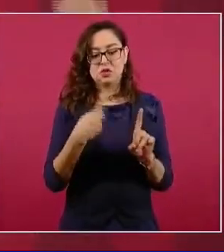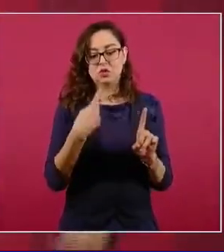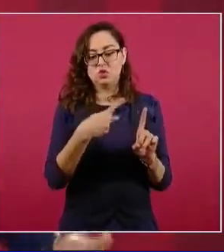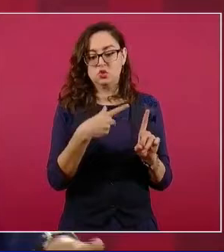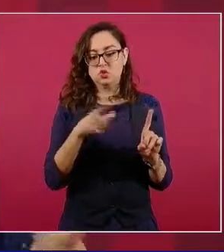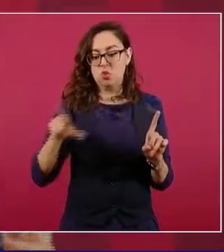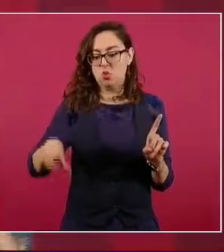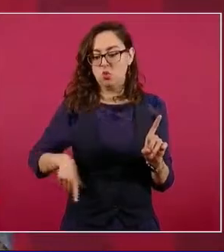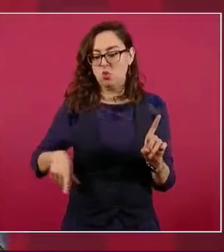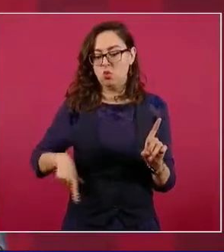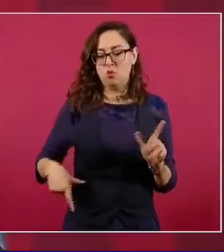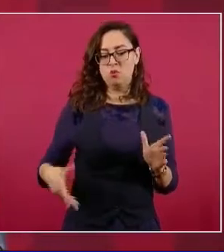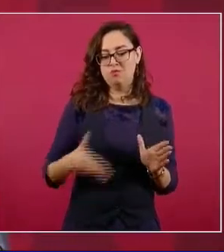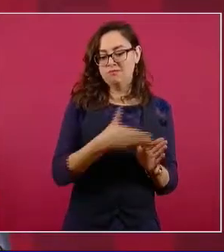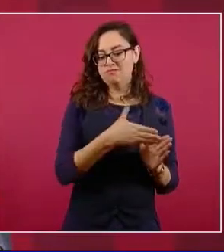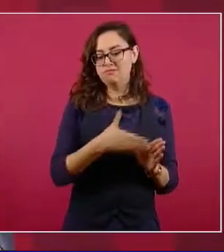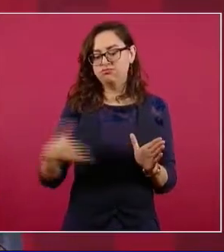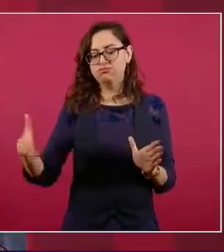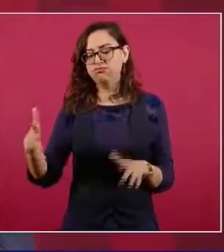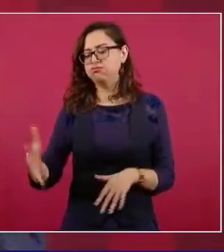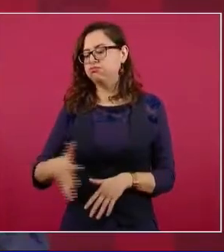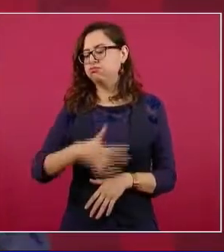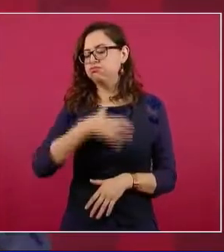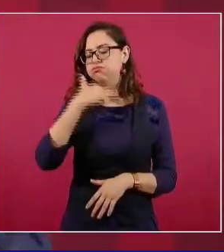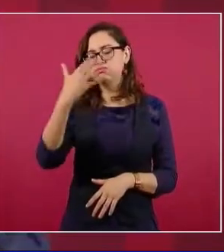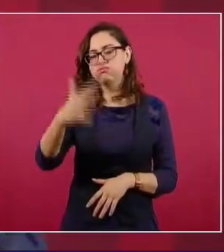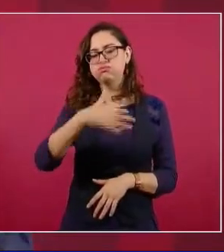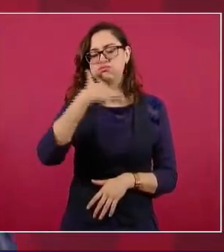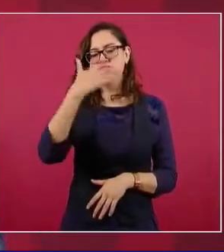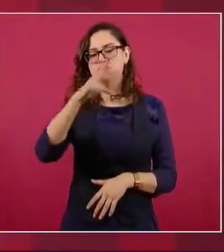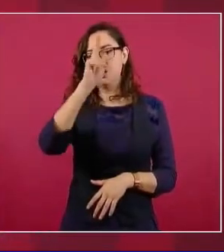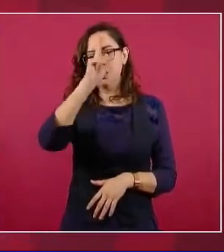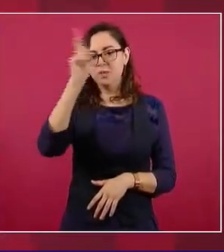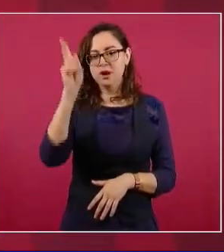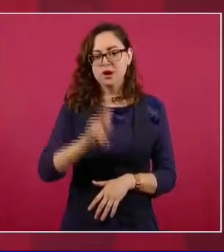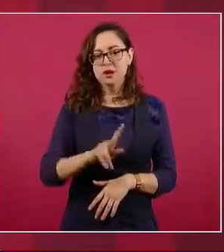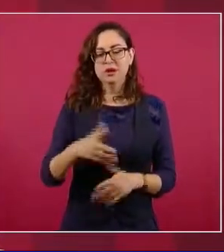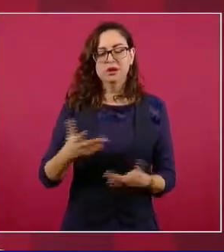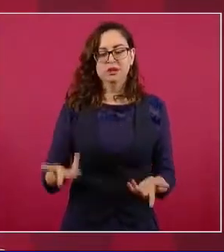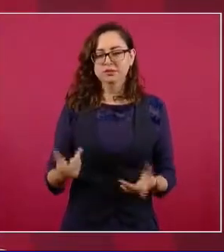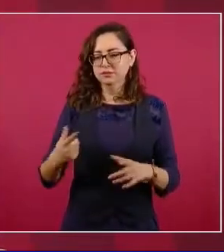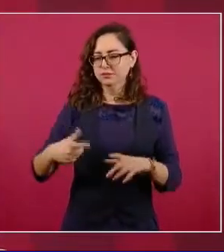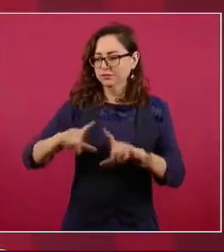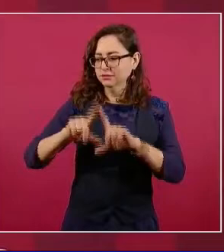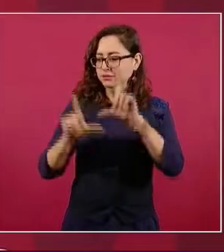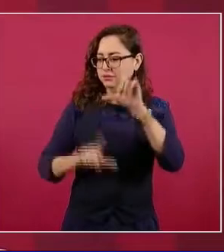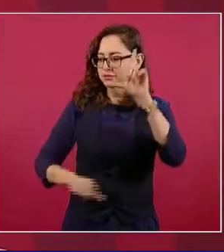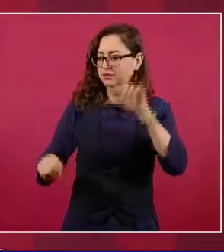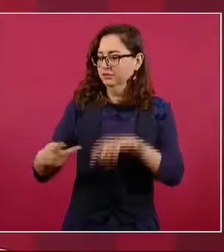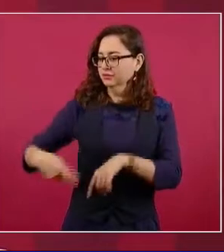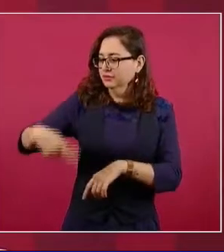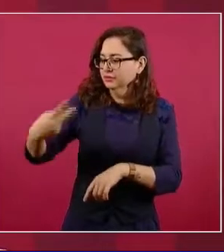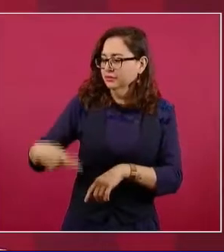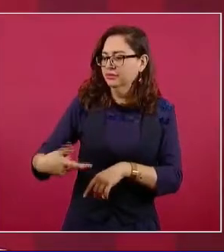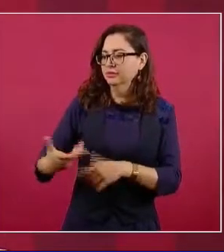es en el gobierno en que se entregaron los bienes de la nación, del pueblo,